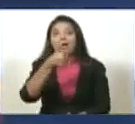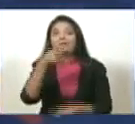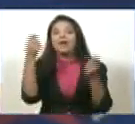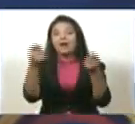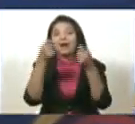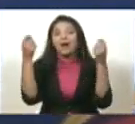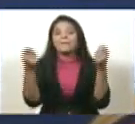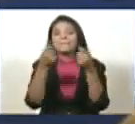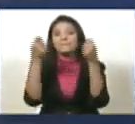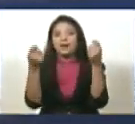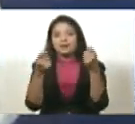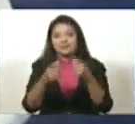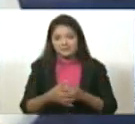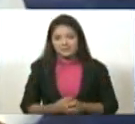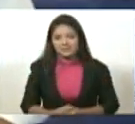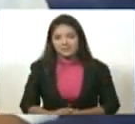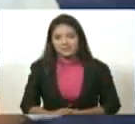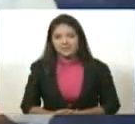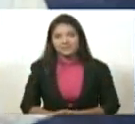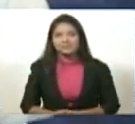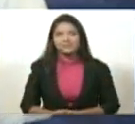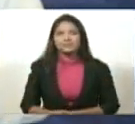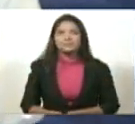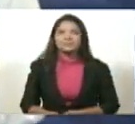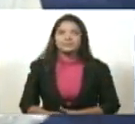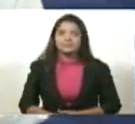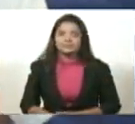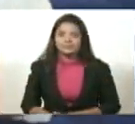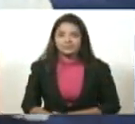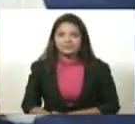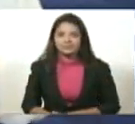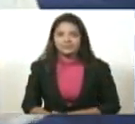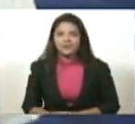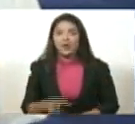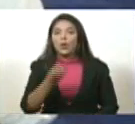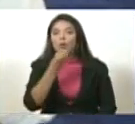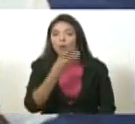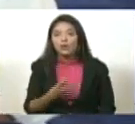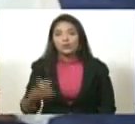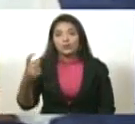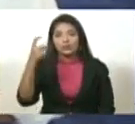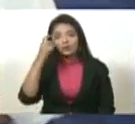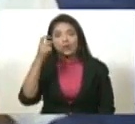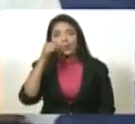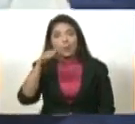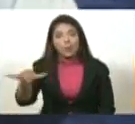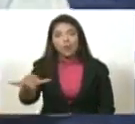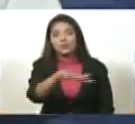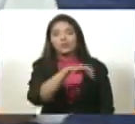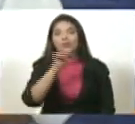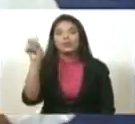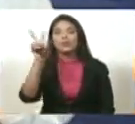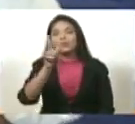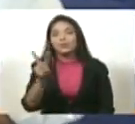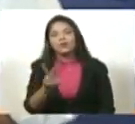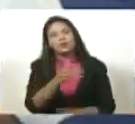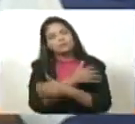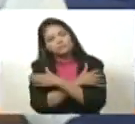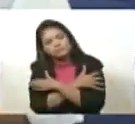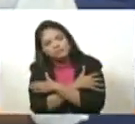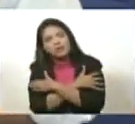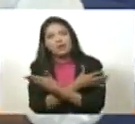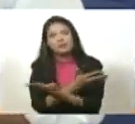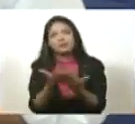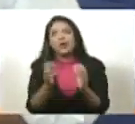Constituyente Zamora 200. Adelante. Sí, buenos días a todo el pueblo de Venezuela. Un abrazo y un feliz inicio